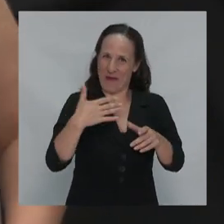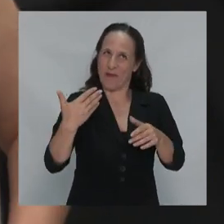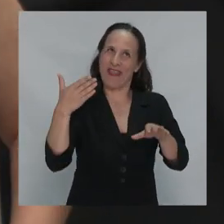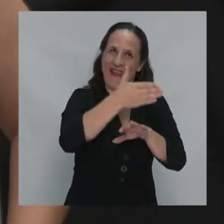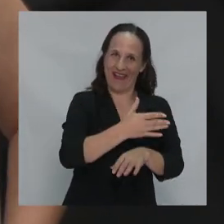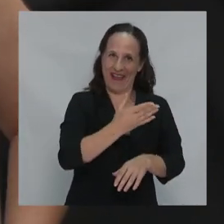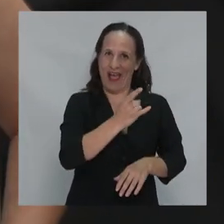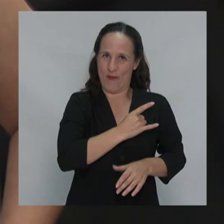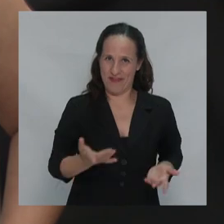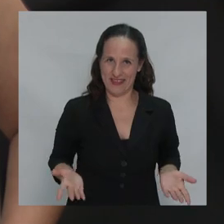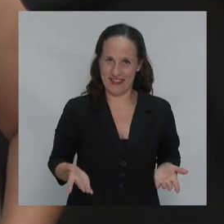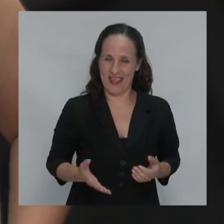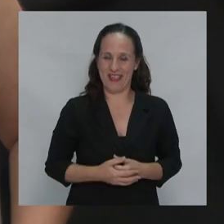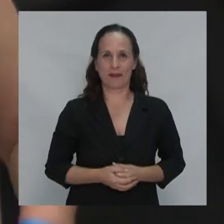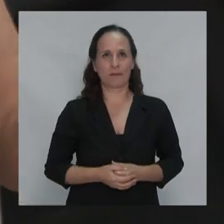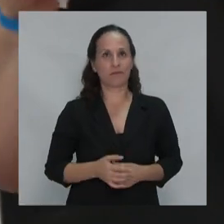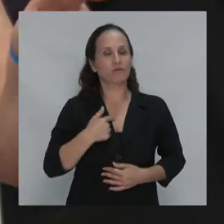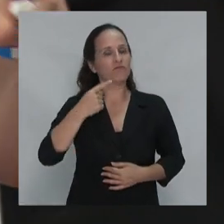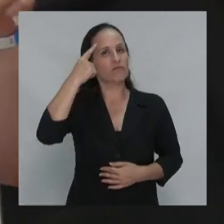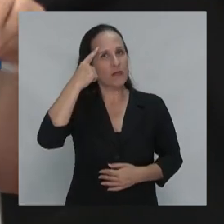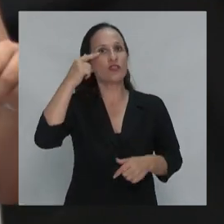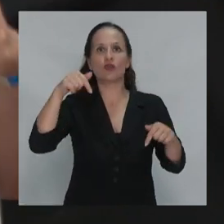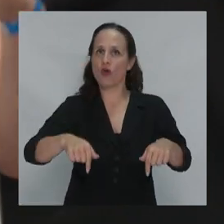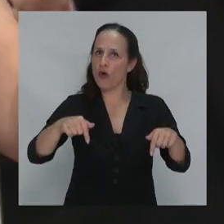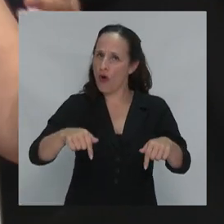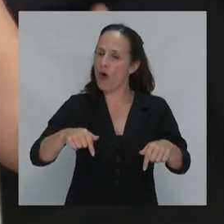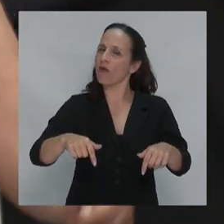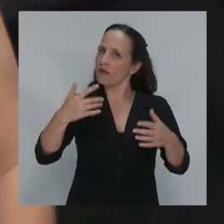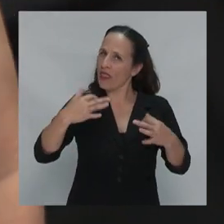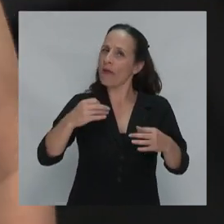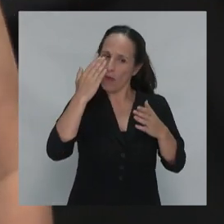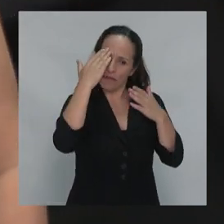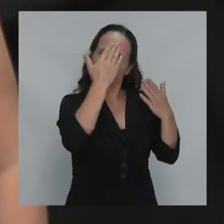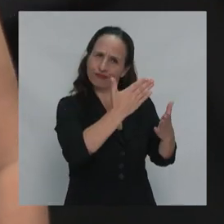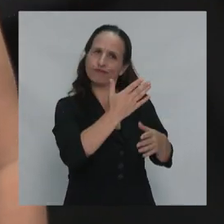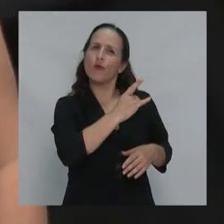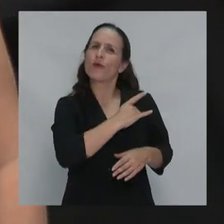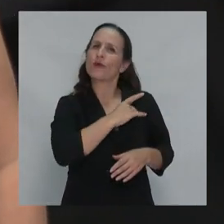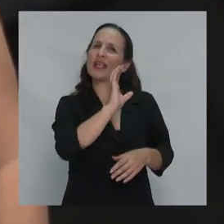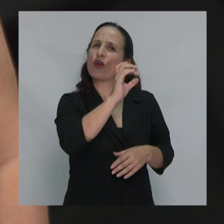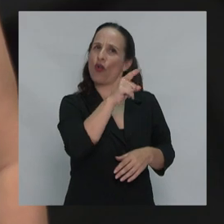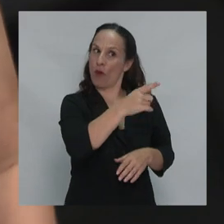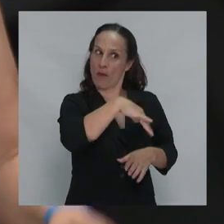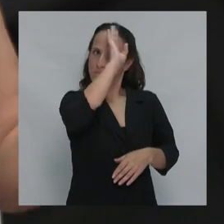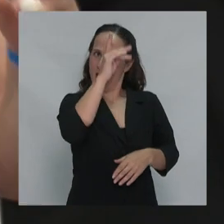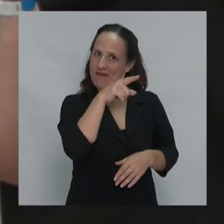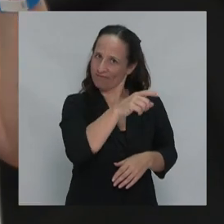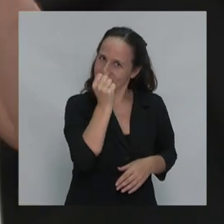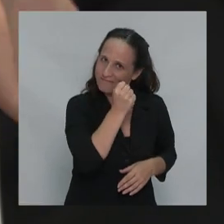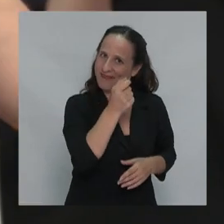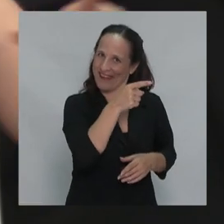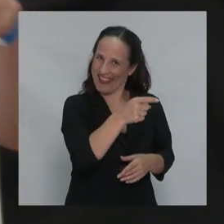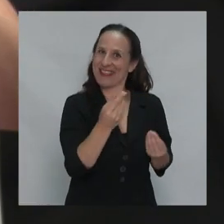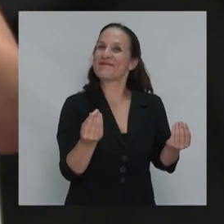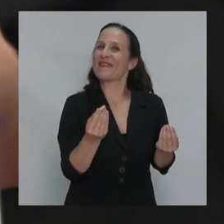pueblos. Me parece que en ese sentido hoy hay que homenajear a las universidades colombianas en particular, que son las que